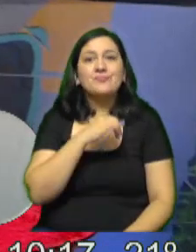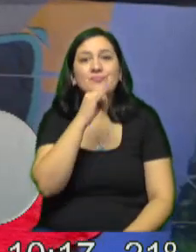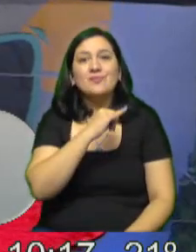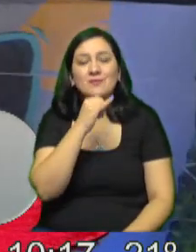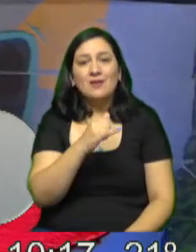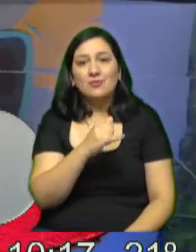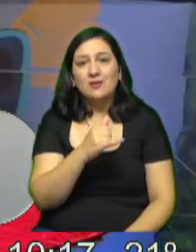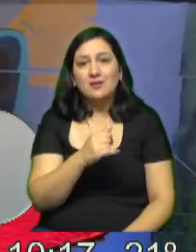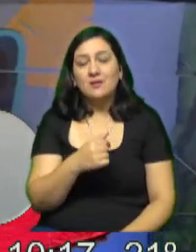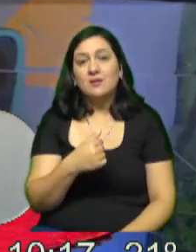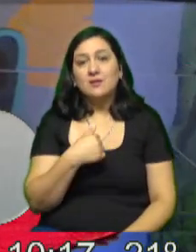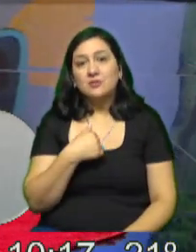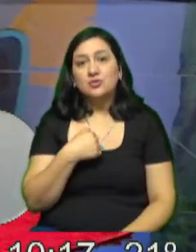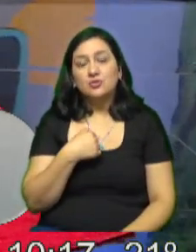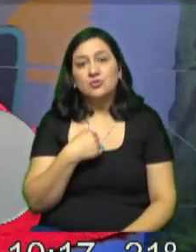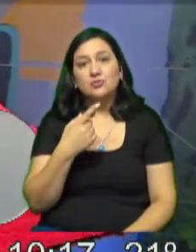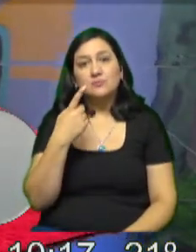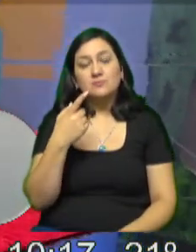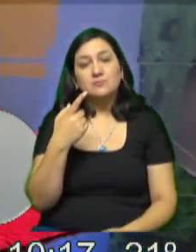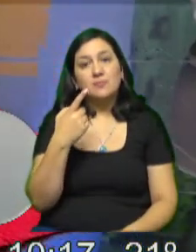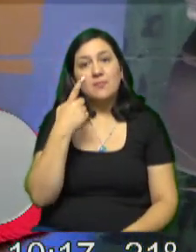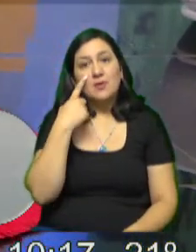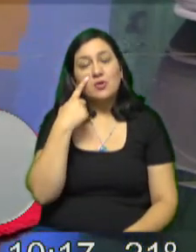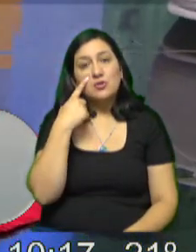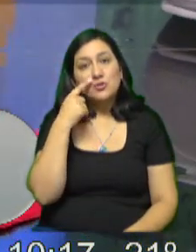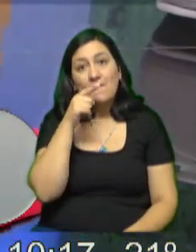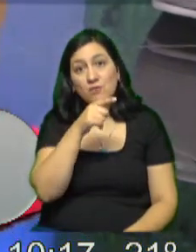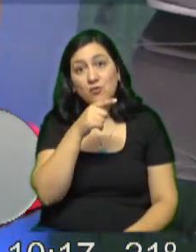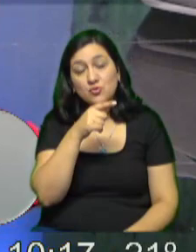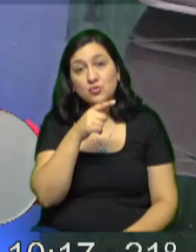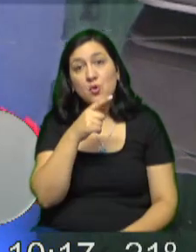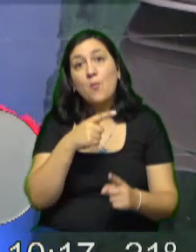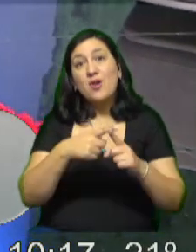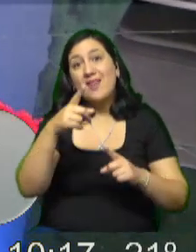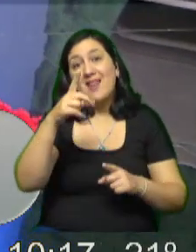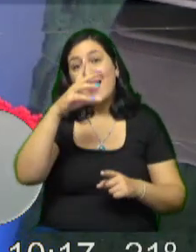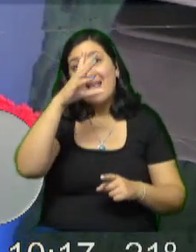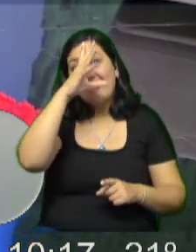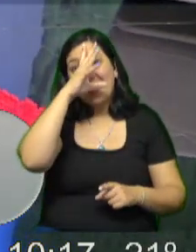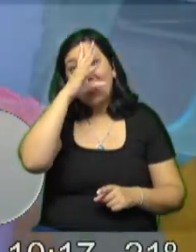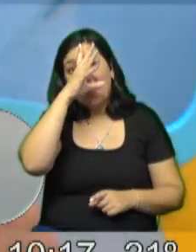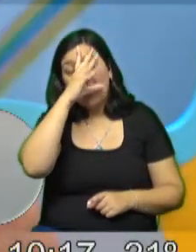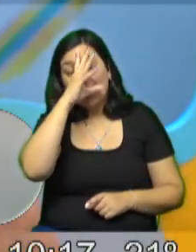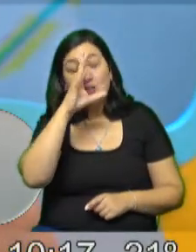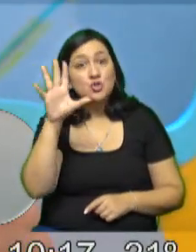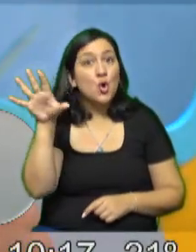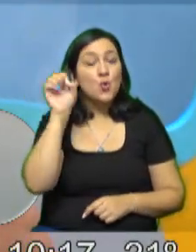Yo me acerqué a vos y por el carnaval. Mirá lo que te digo. De